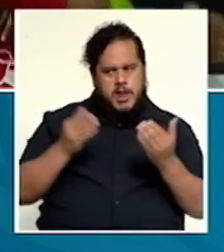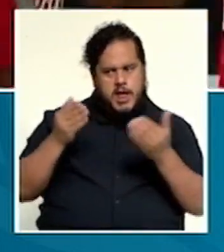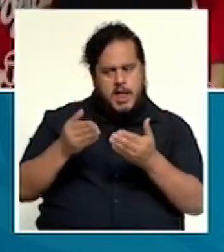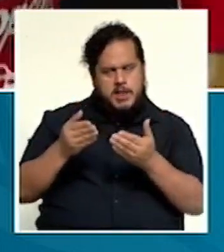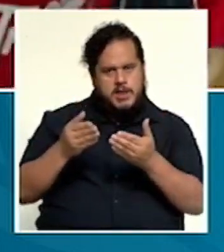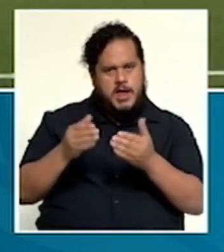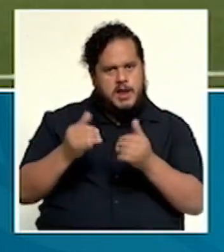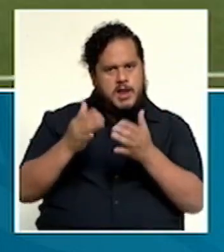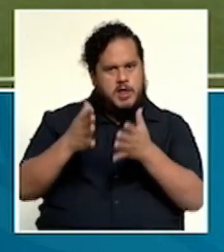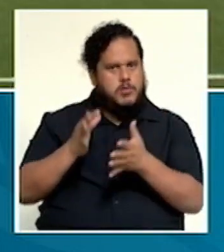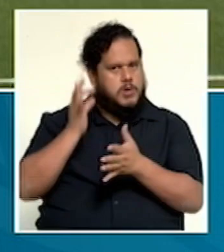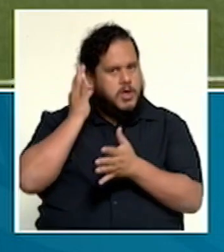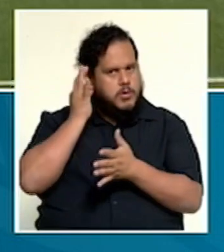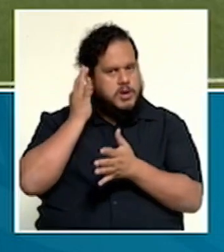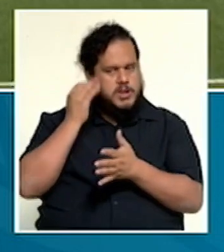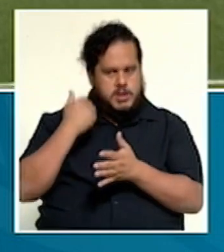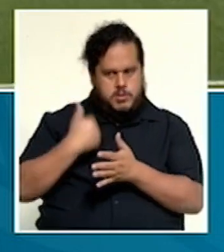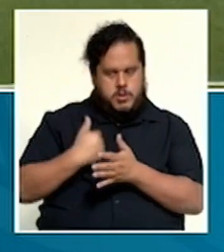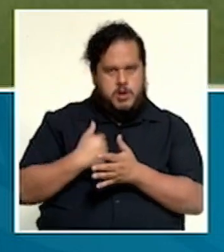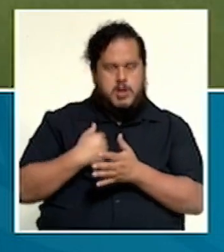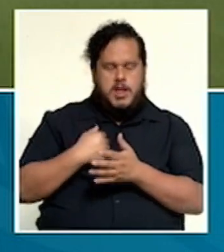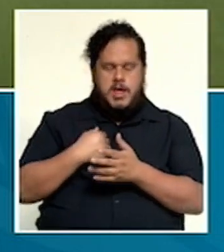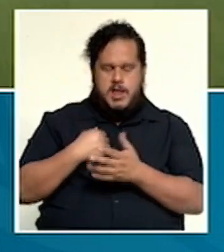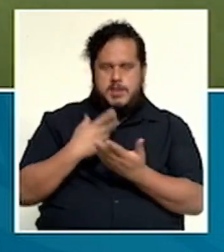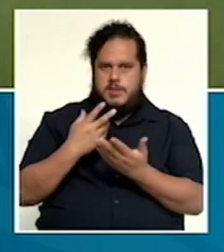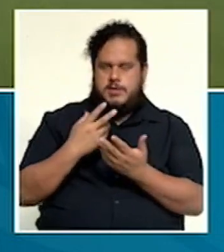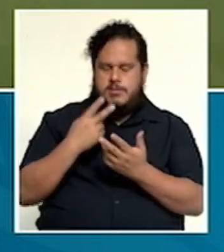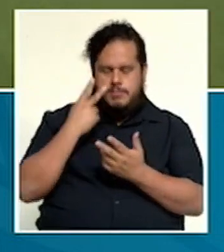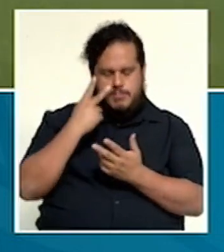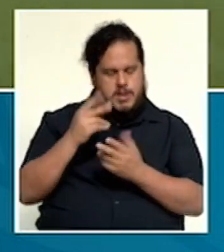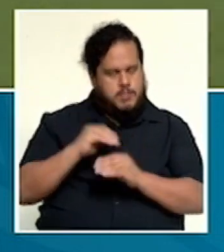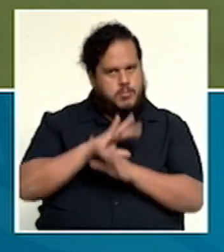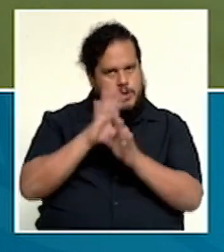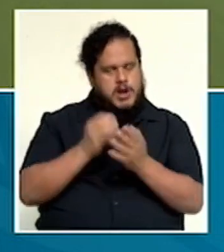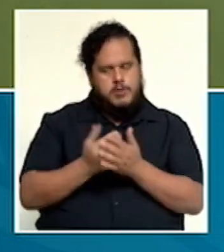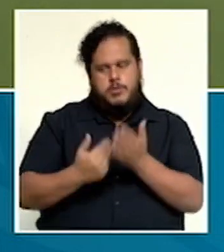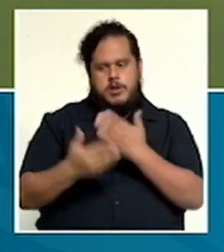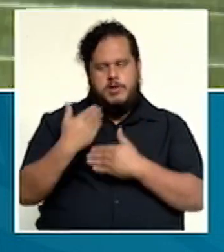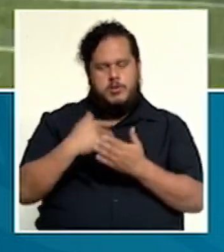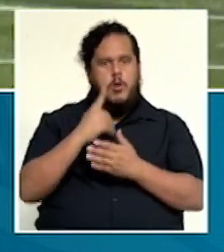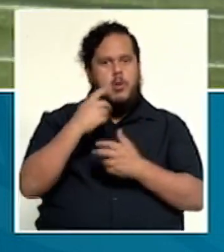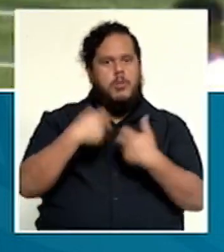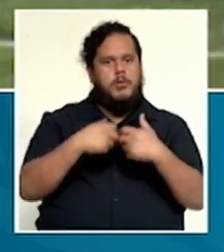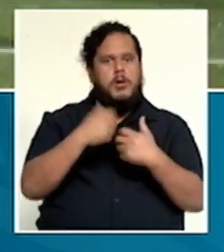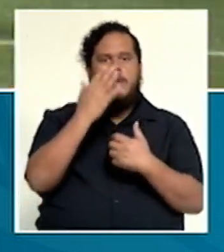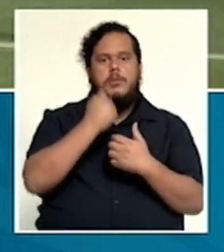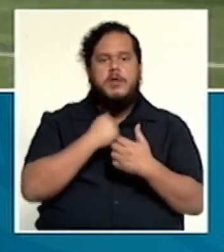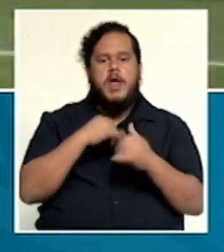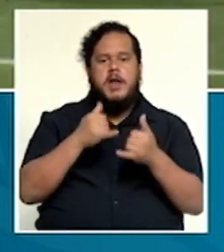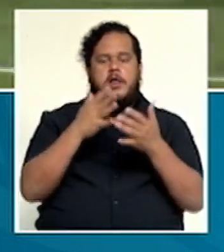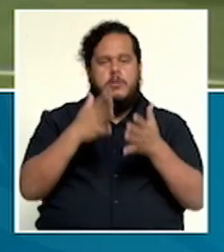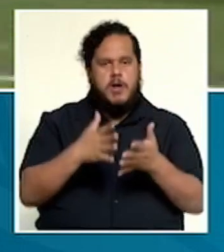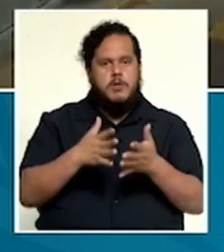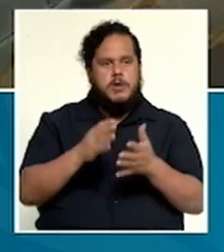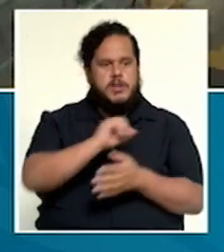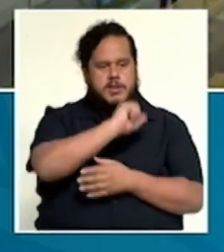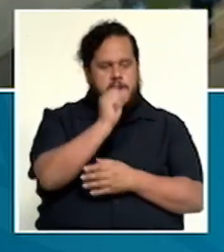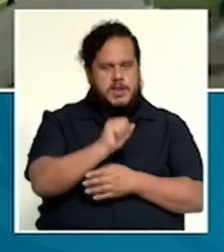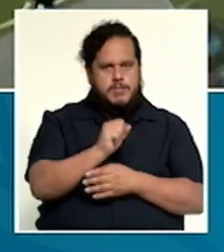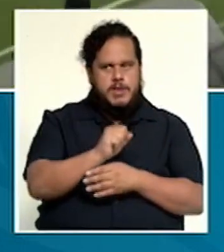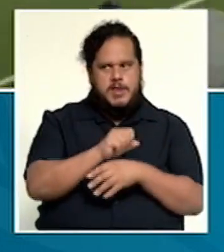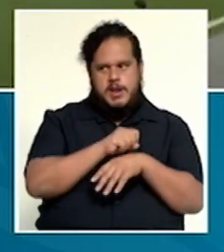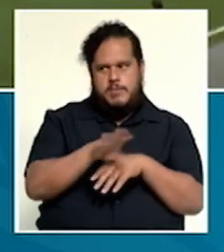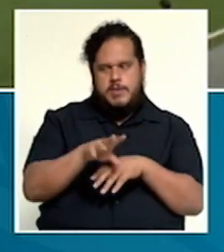jugadoras y a los jugadores es notoria. Hace tiempo hubo una polémica porque a las jugadoras del Saprissa las mandaron